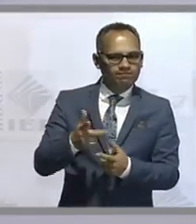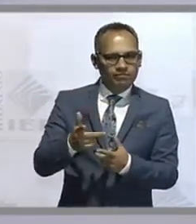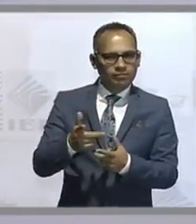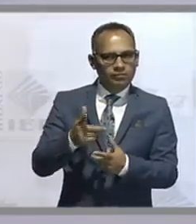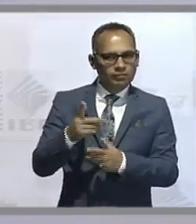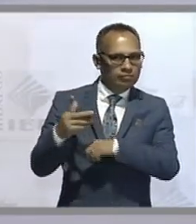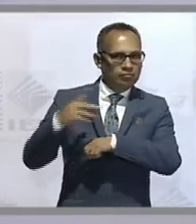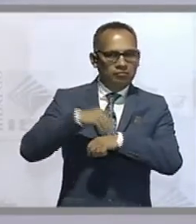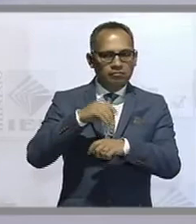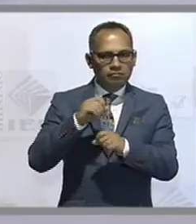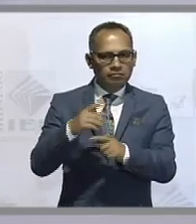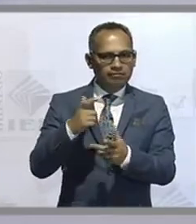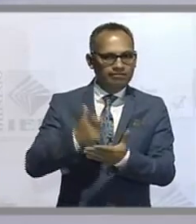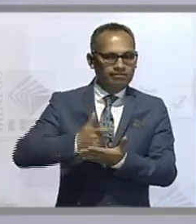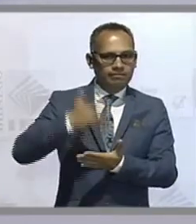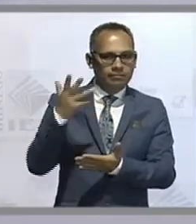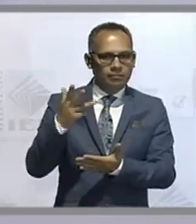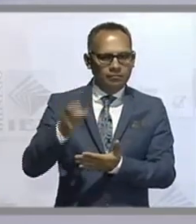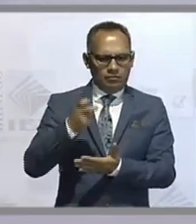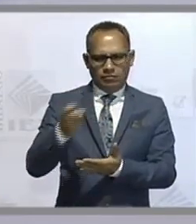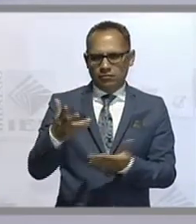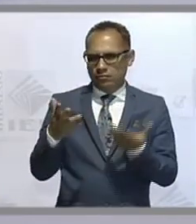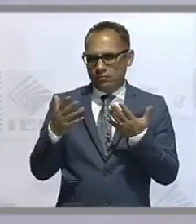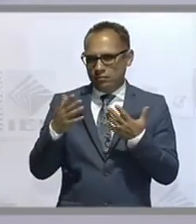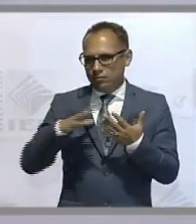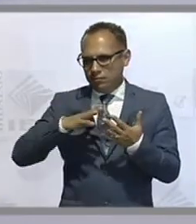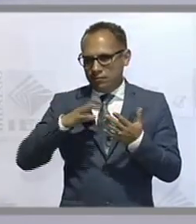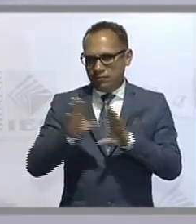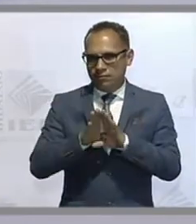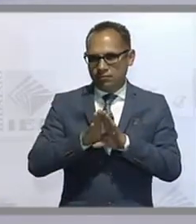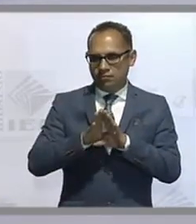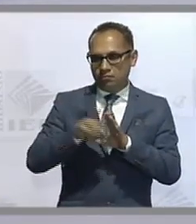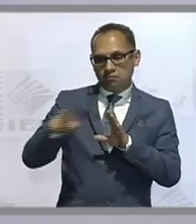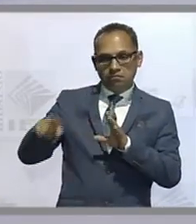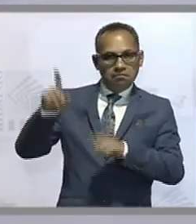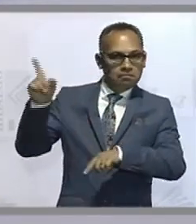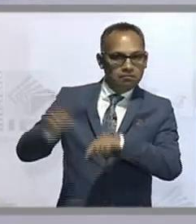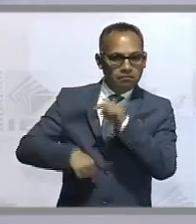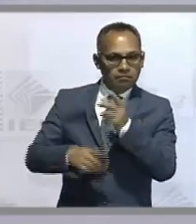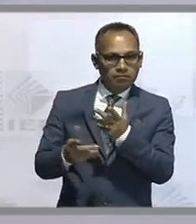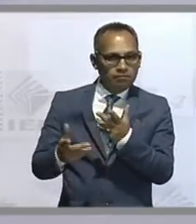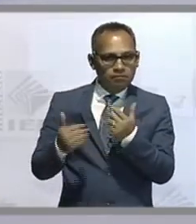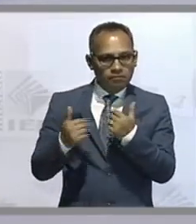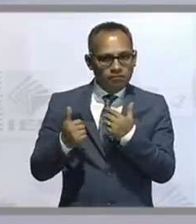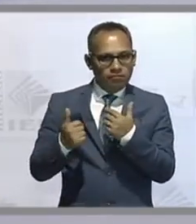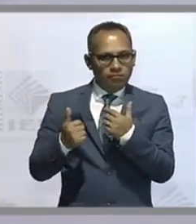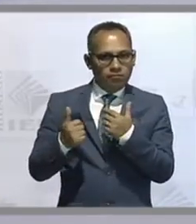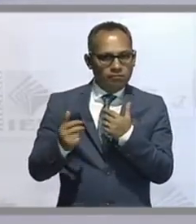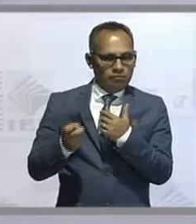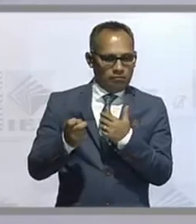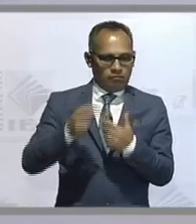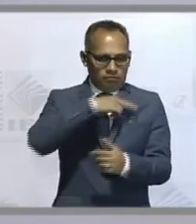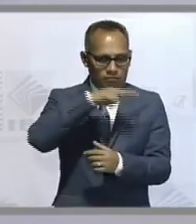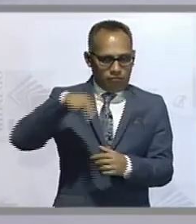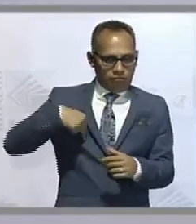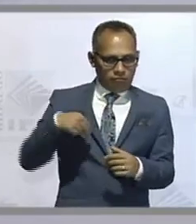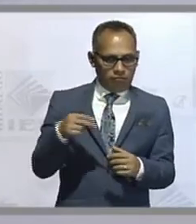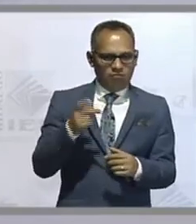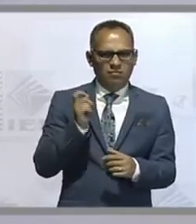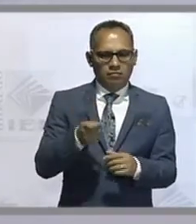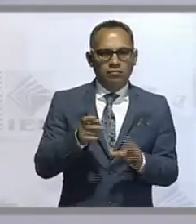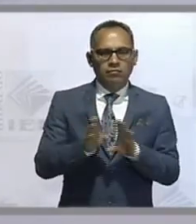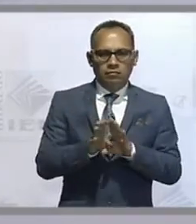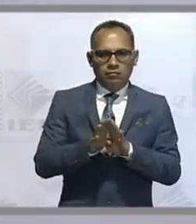deslindado nosotros lo que haremos es modificar la reforma energética y nosotros me refiero como